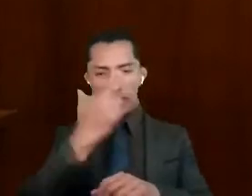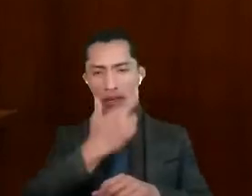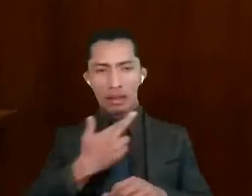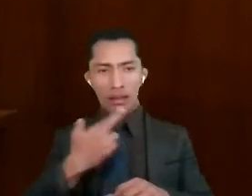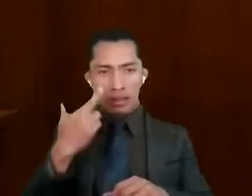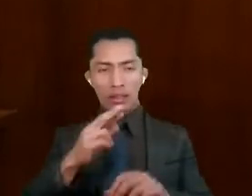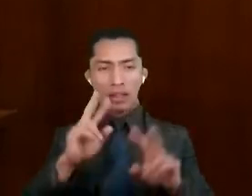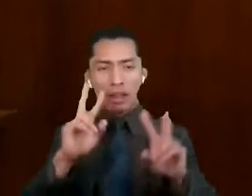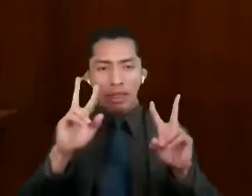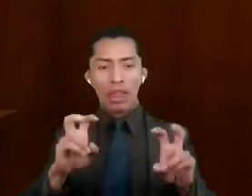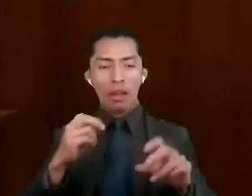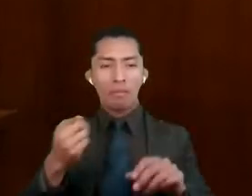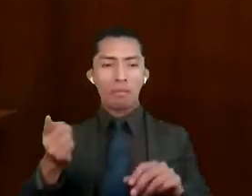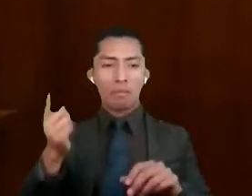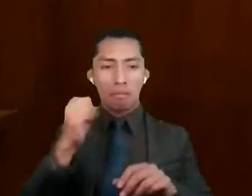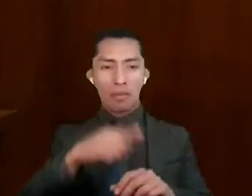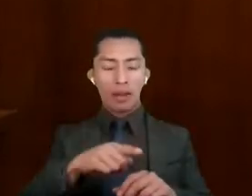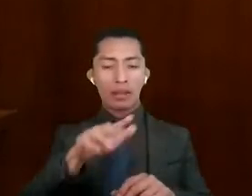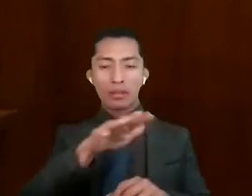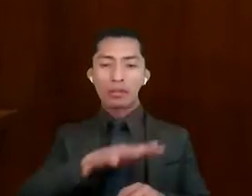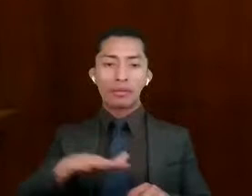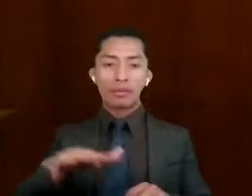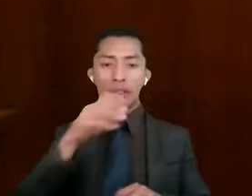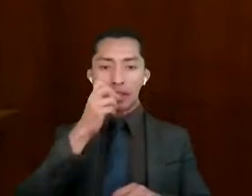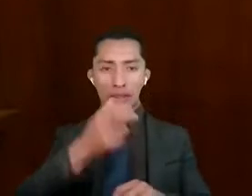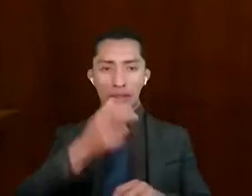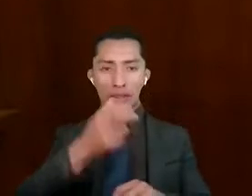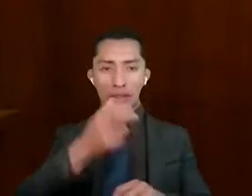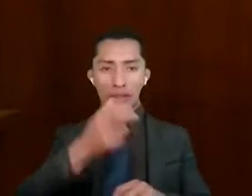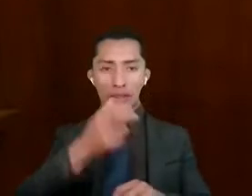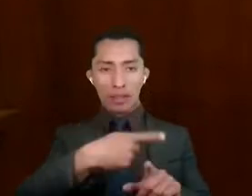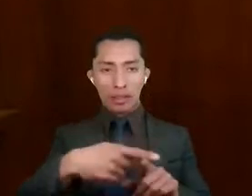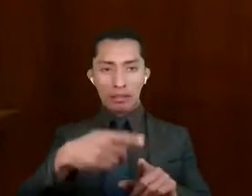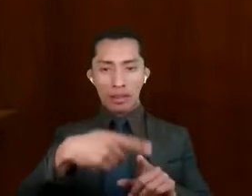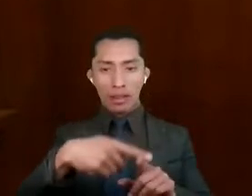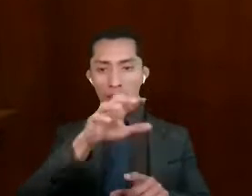las demás secretarías, reconocemos su participación,